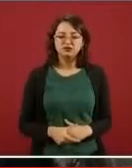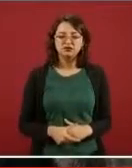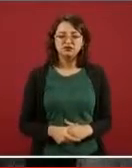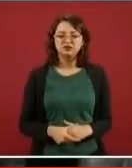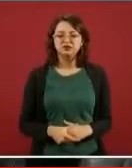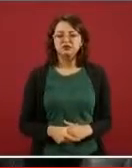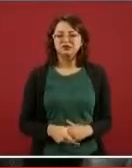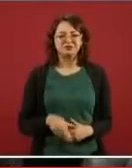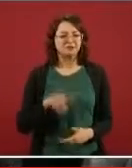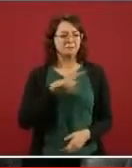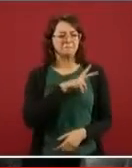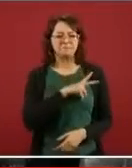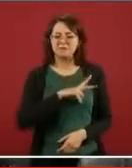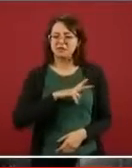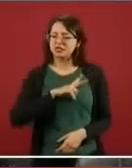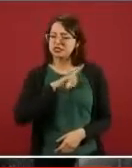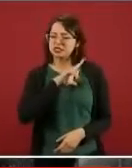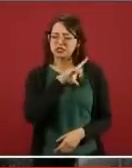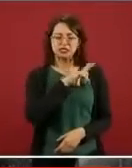por veneno